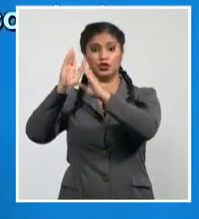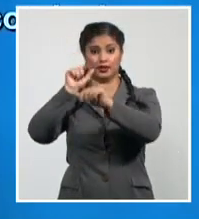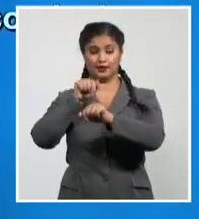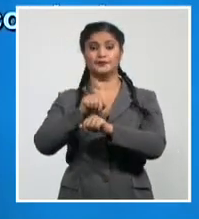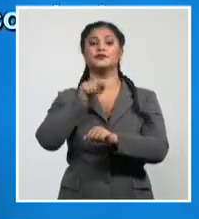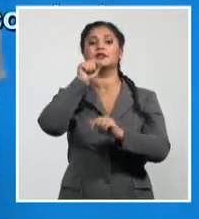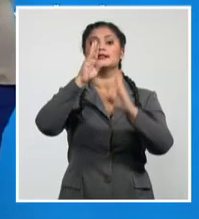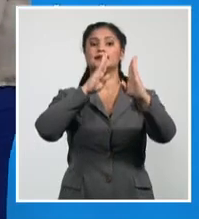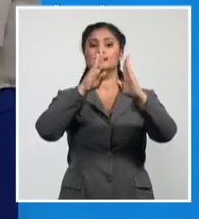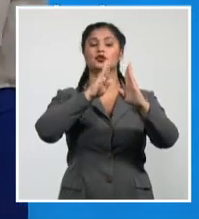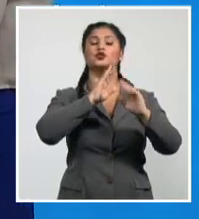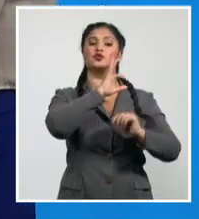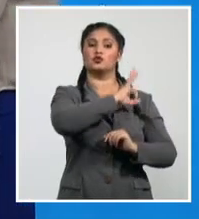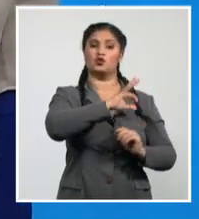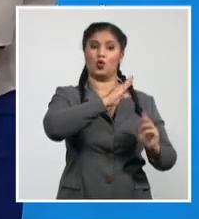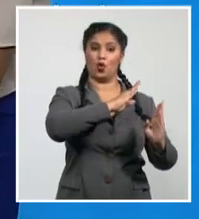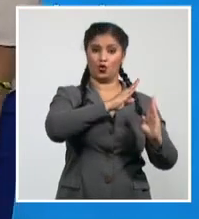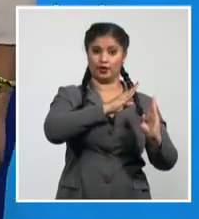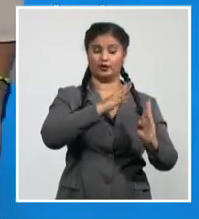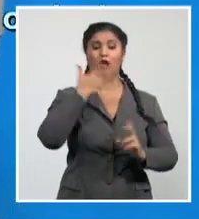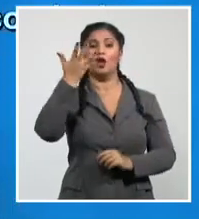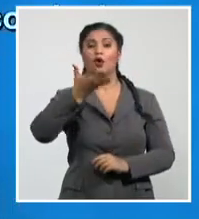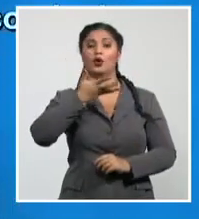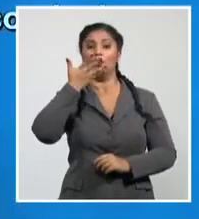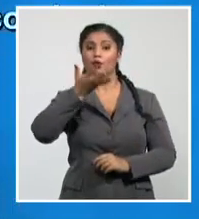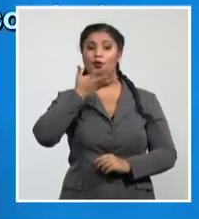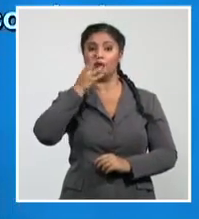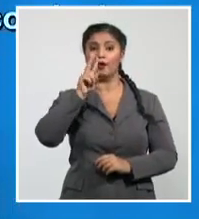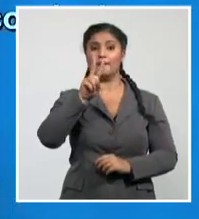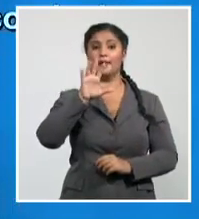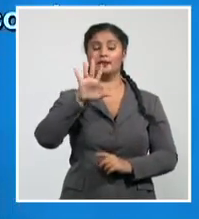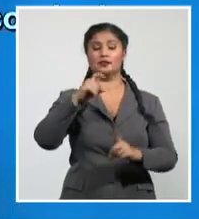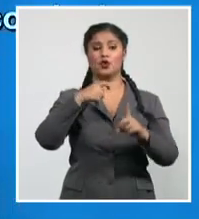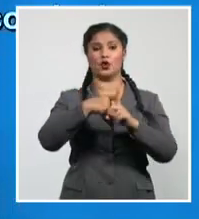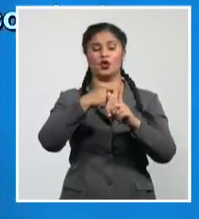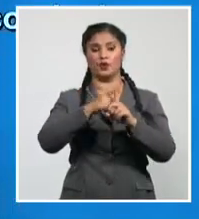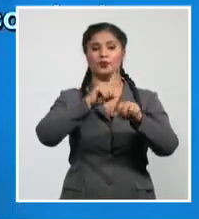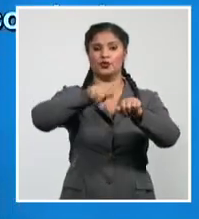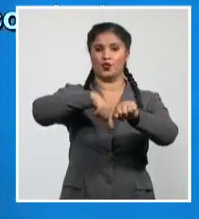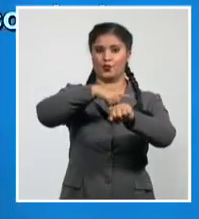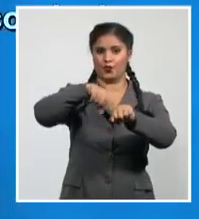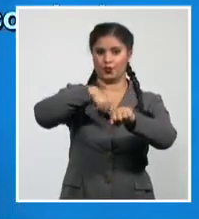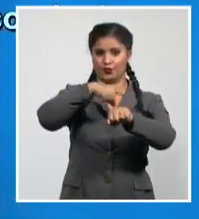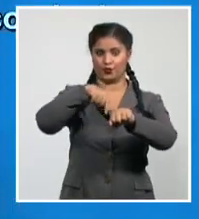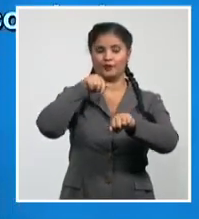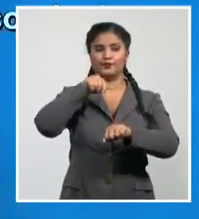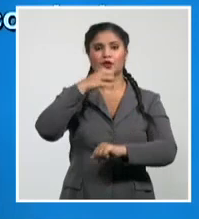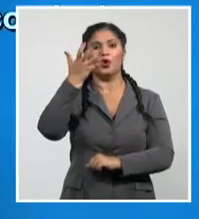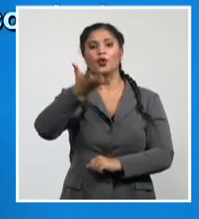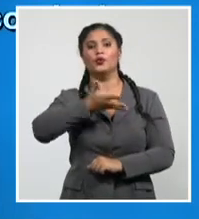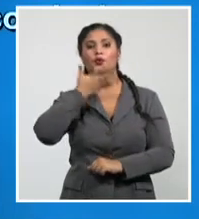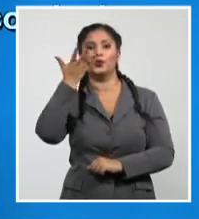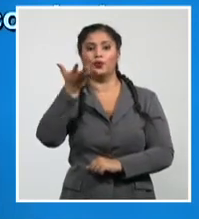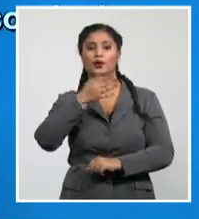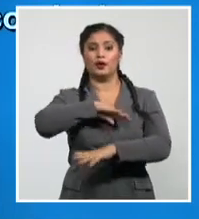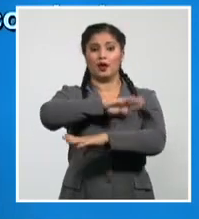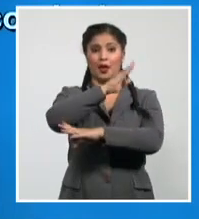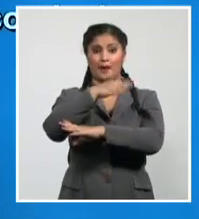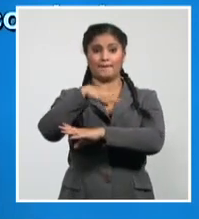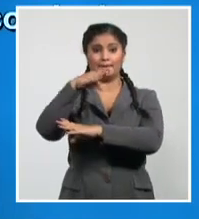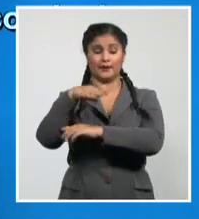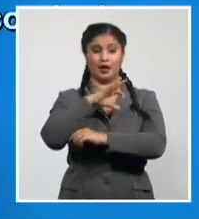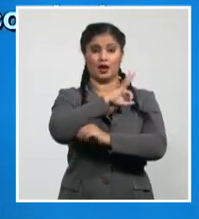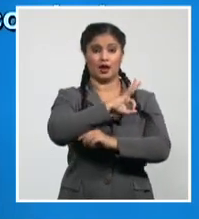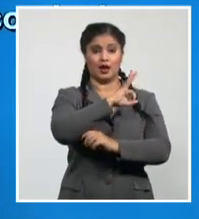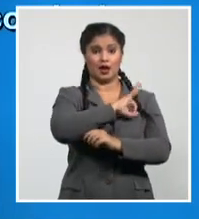oriente, en ambos casos con velocidades de hasta 25 kilómetros por hora. Con este régimen de viento persisten las marejadas en el norte oriental.